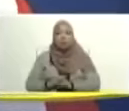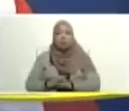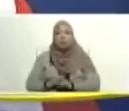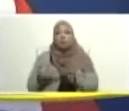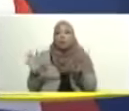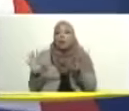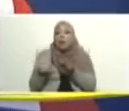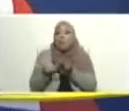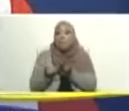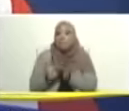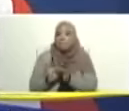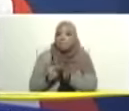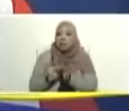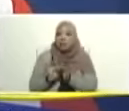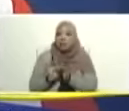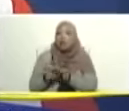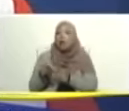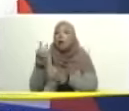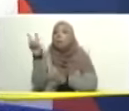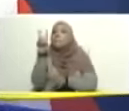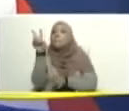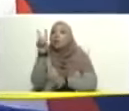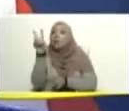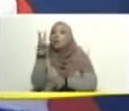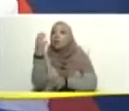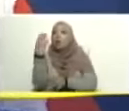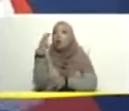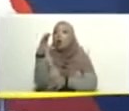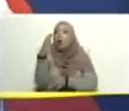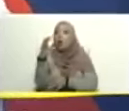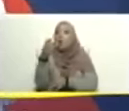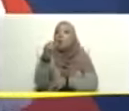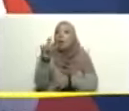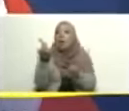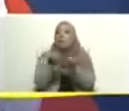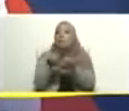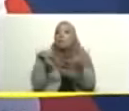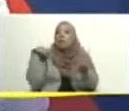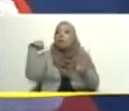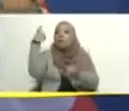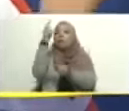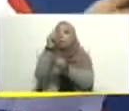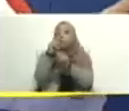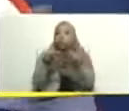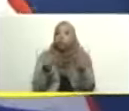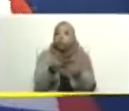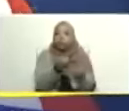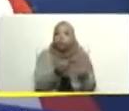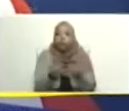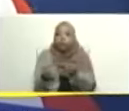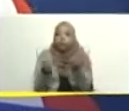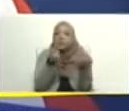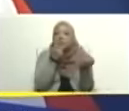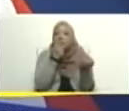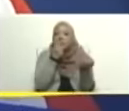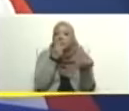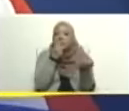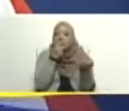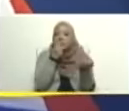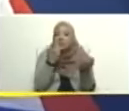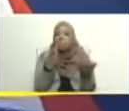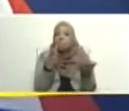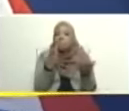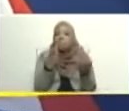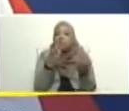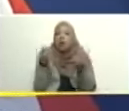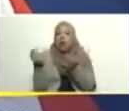Amazonas, en este caso de la frontera Venezuela para acá, de Colombia para allá. Así que hemos